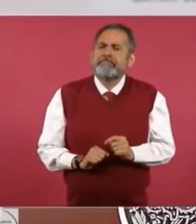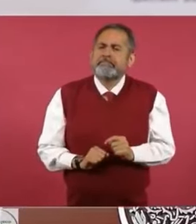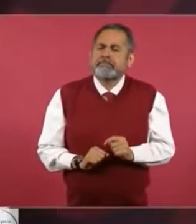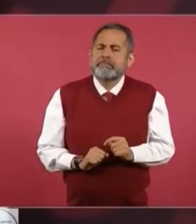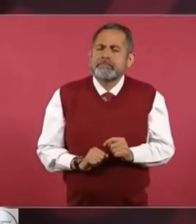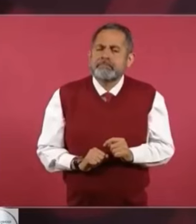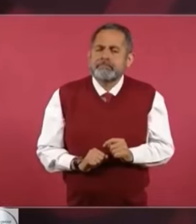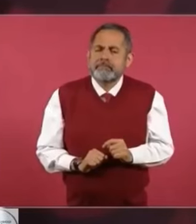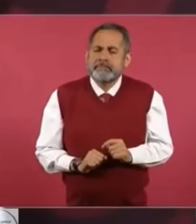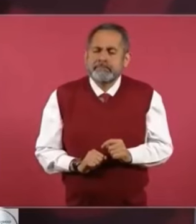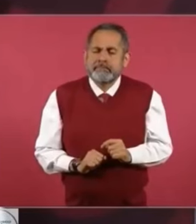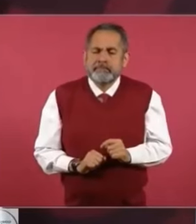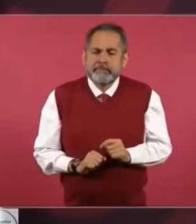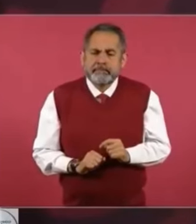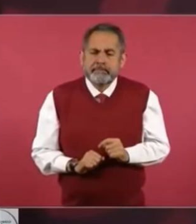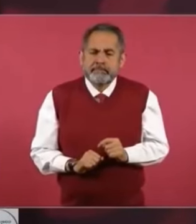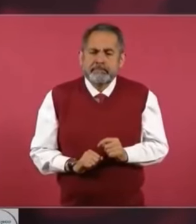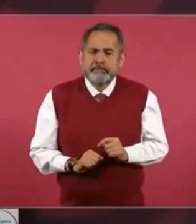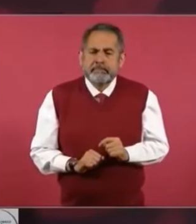de